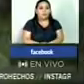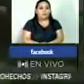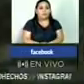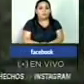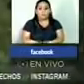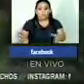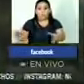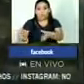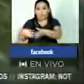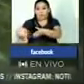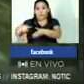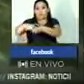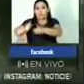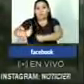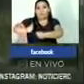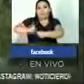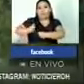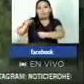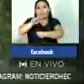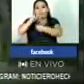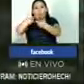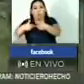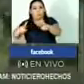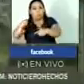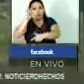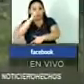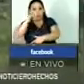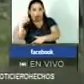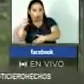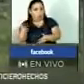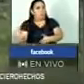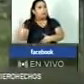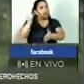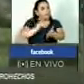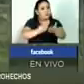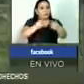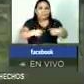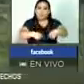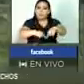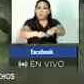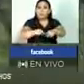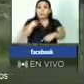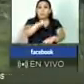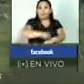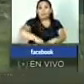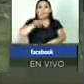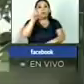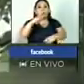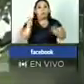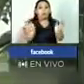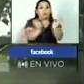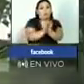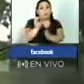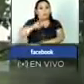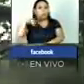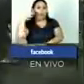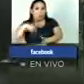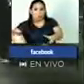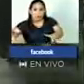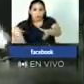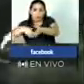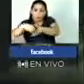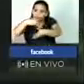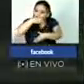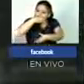El Ejército de Liberación Nacional reanudará sus operaciones en Colombia a partir del 1 de mayo Los rebeldes hicieron el anuncio el lunes tras